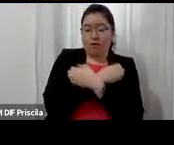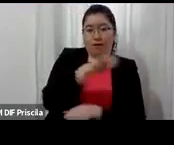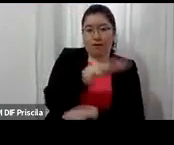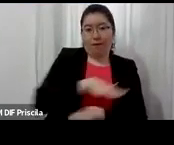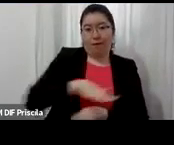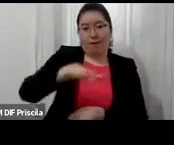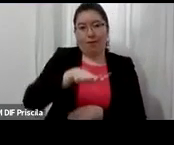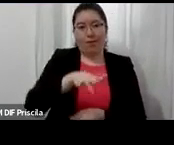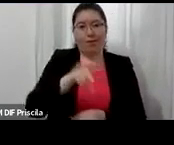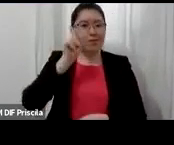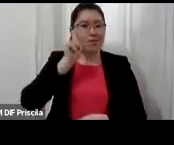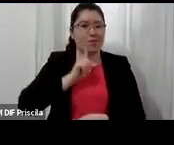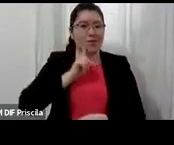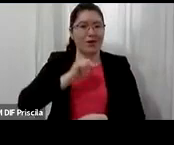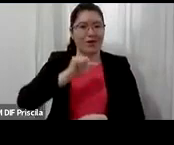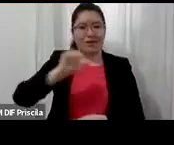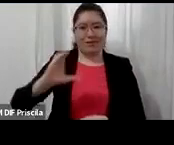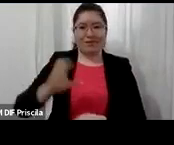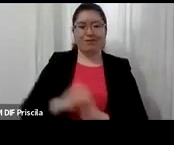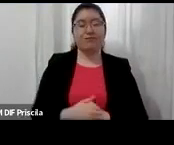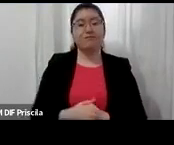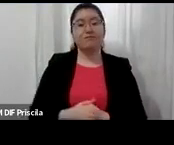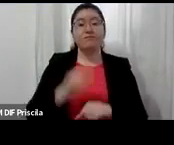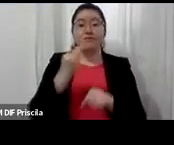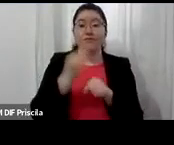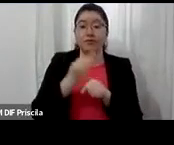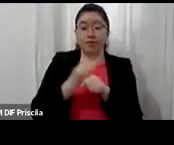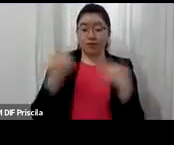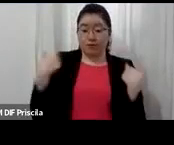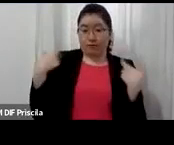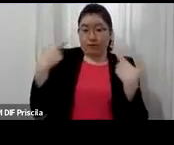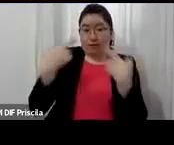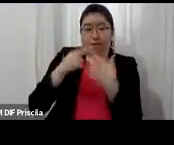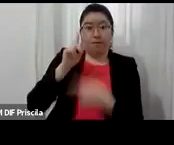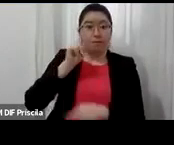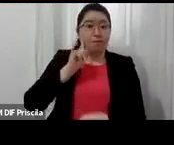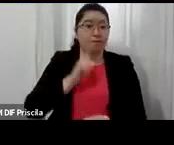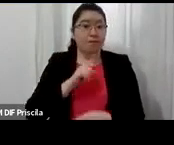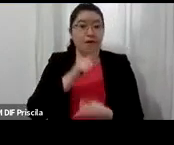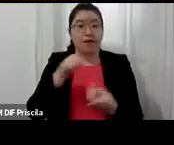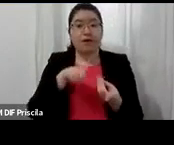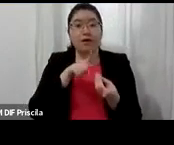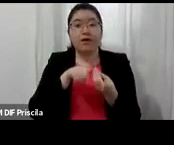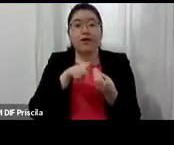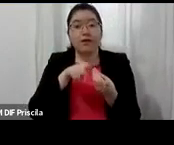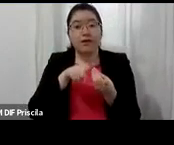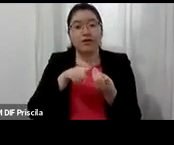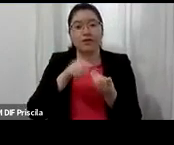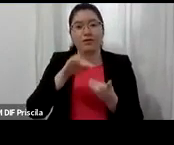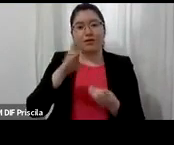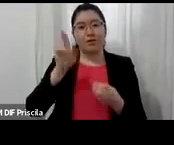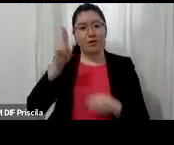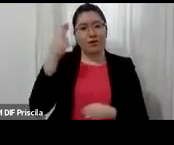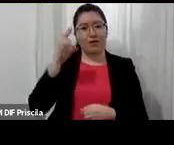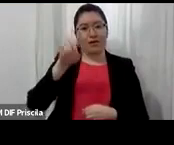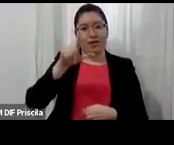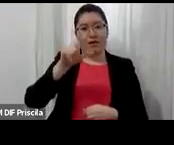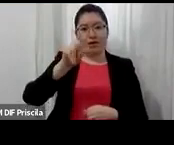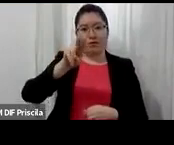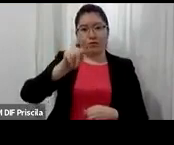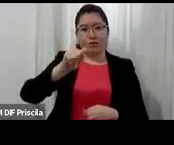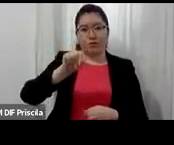Actualmente se desempeña como profesora en el claustro, en la Universidad del Claustro de Sor Juana y de la Universidad Pedagógica